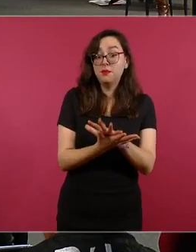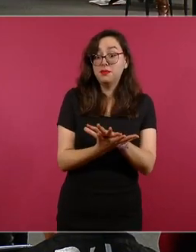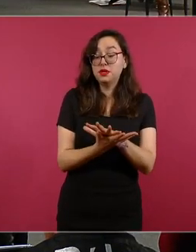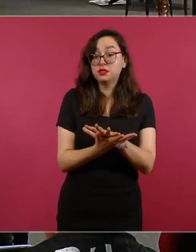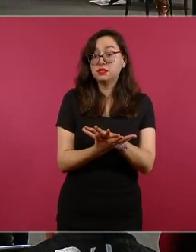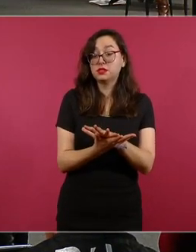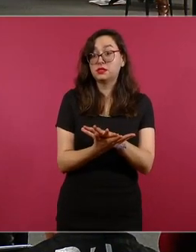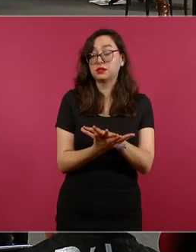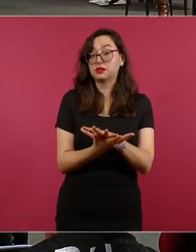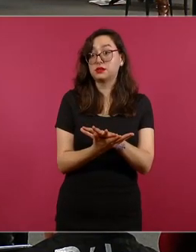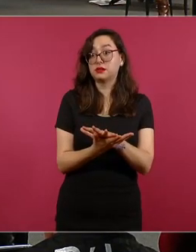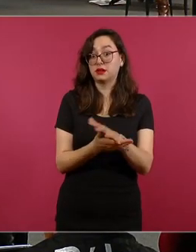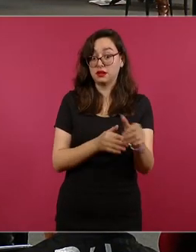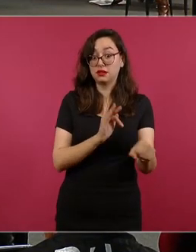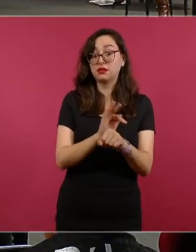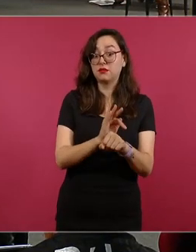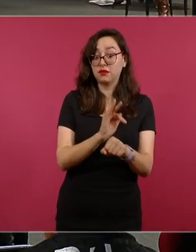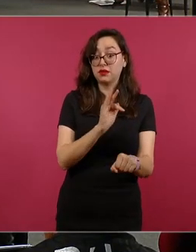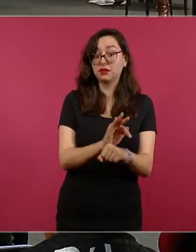los responsables.